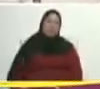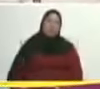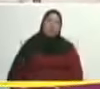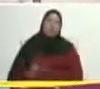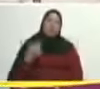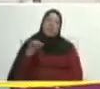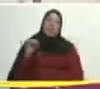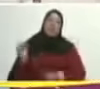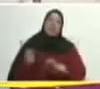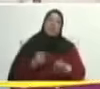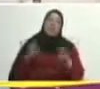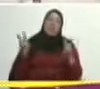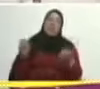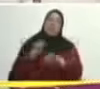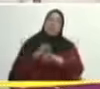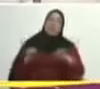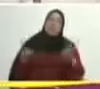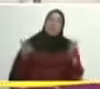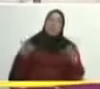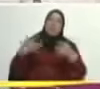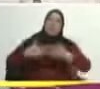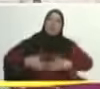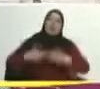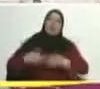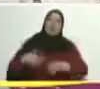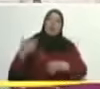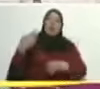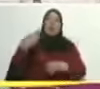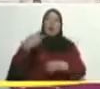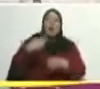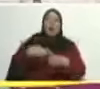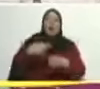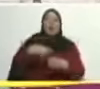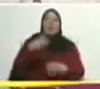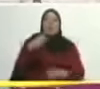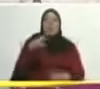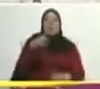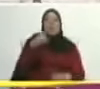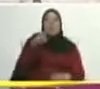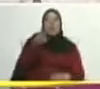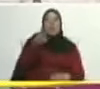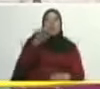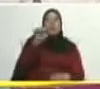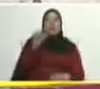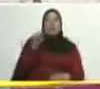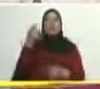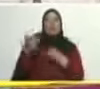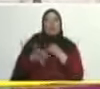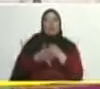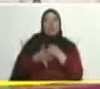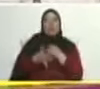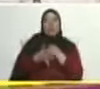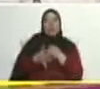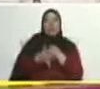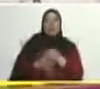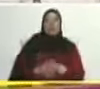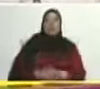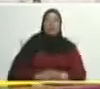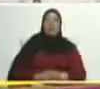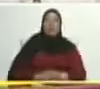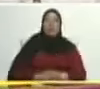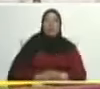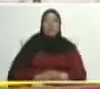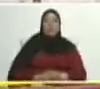construir la nueva independencia de la nueva PDVSA, hemos tenido que construir su independencia tecnológica